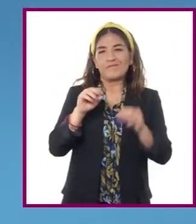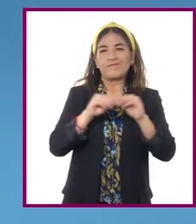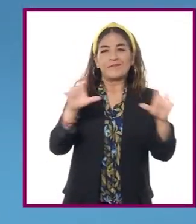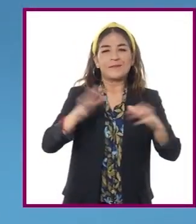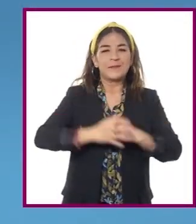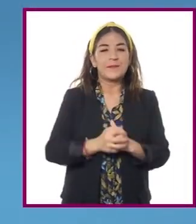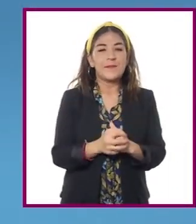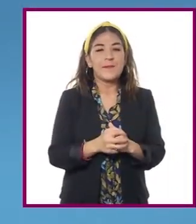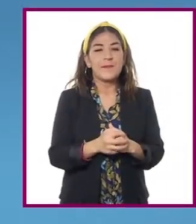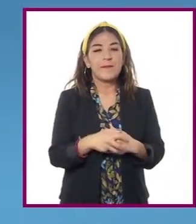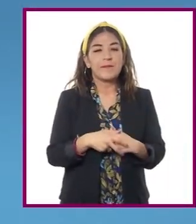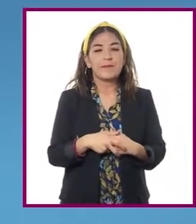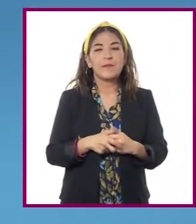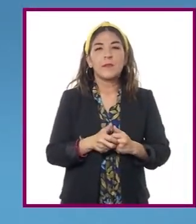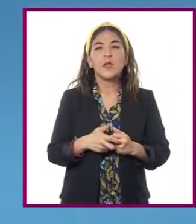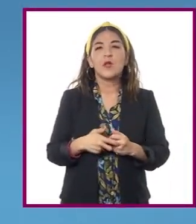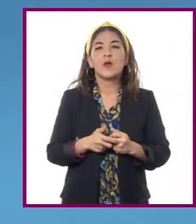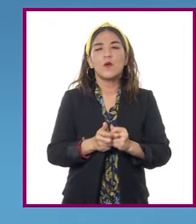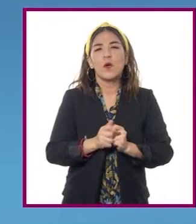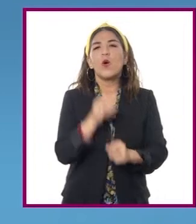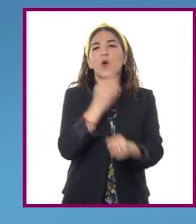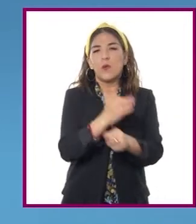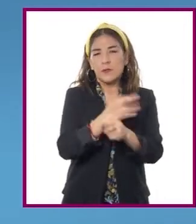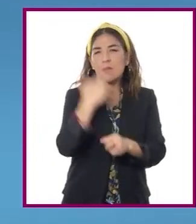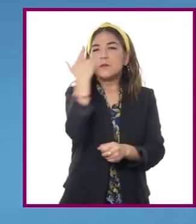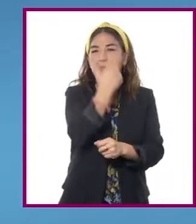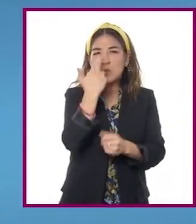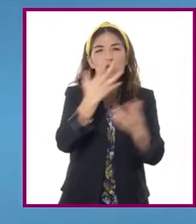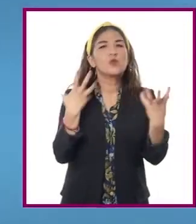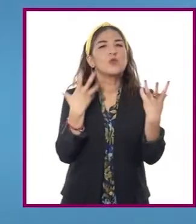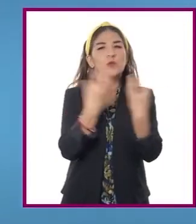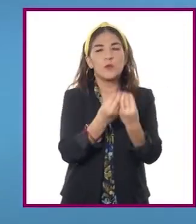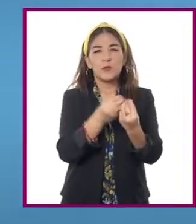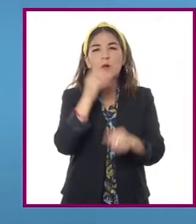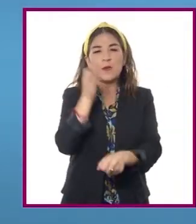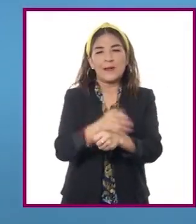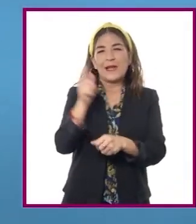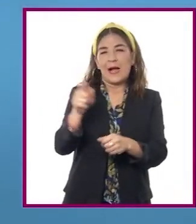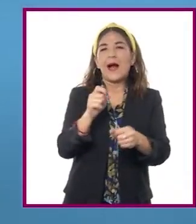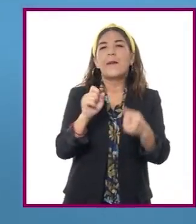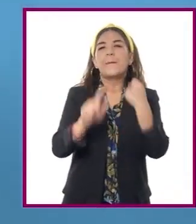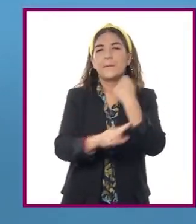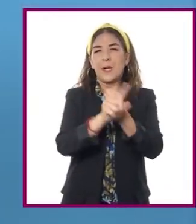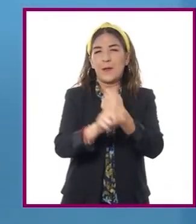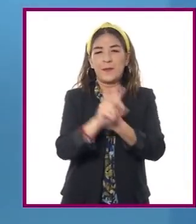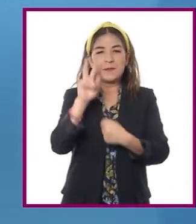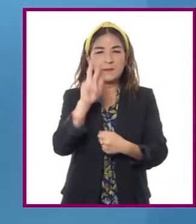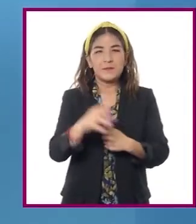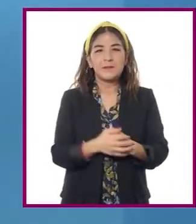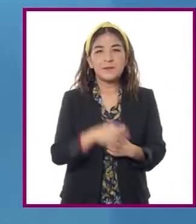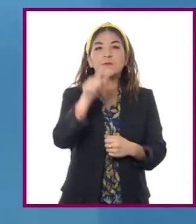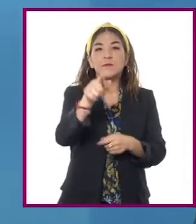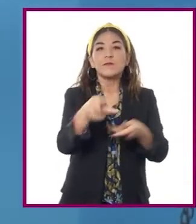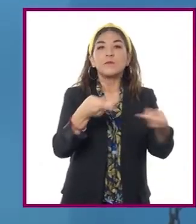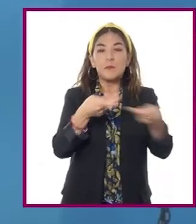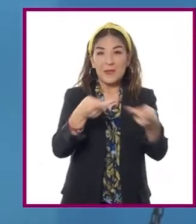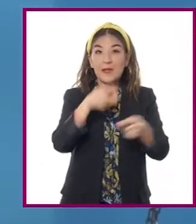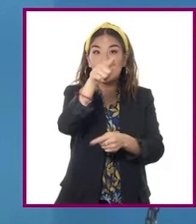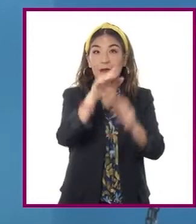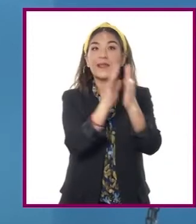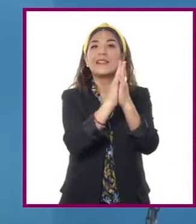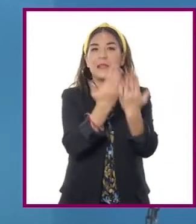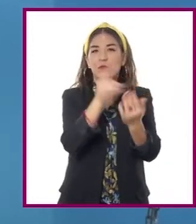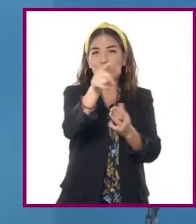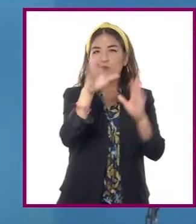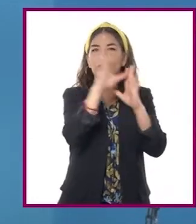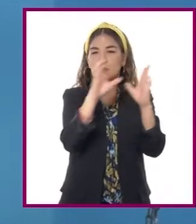Nadia. Analizaremos juntas y juntos la siguiente situación. En casa, preparen su constitución política,